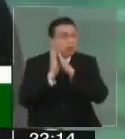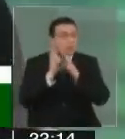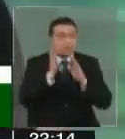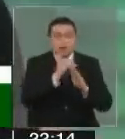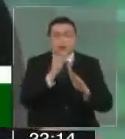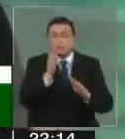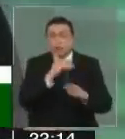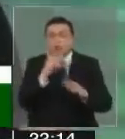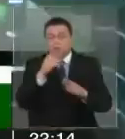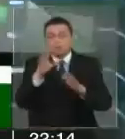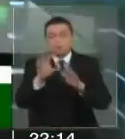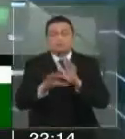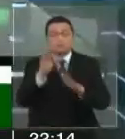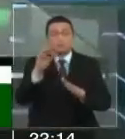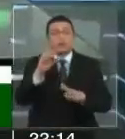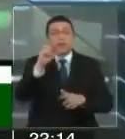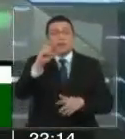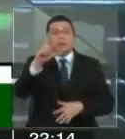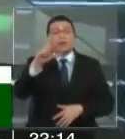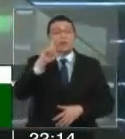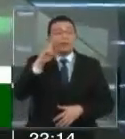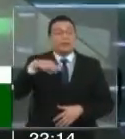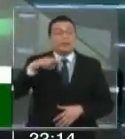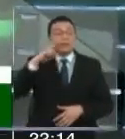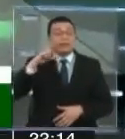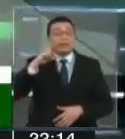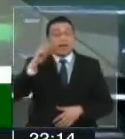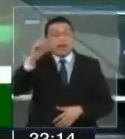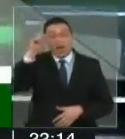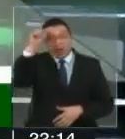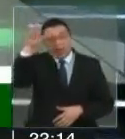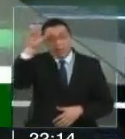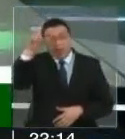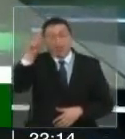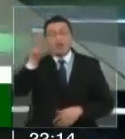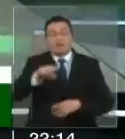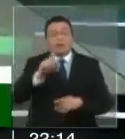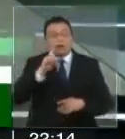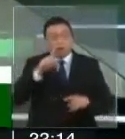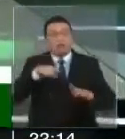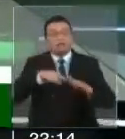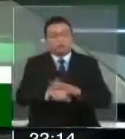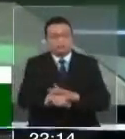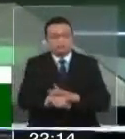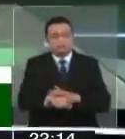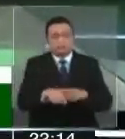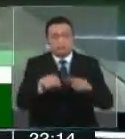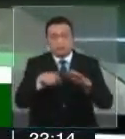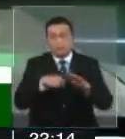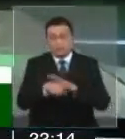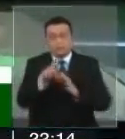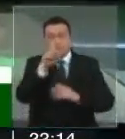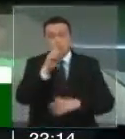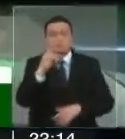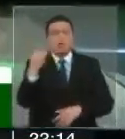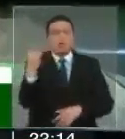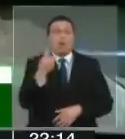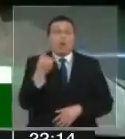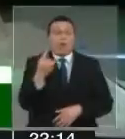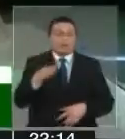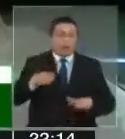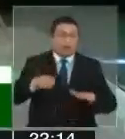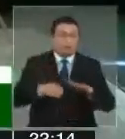no había cama. Finalmente logramos ahí en la clínica alemana. Y entonces llegué, entré como de urgencia,